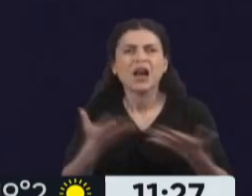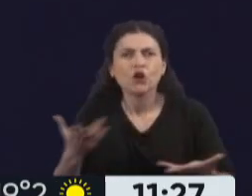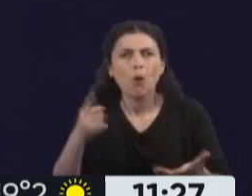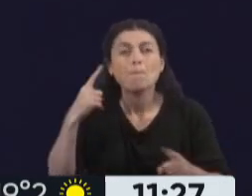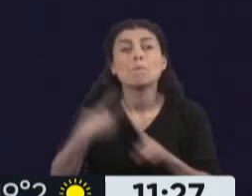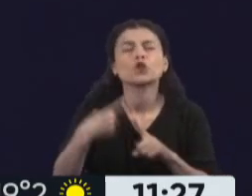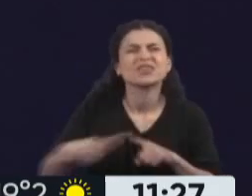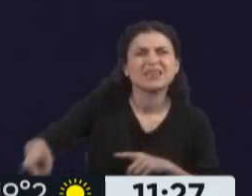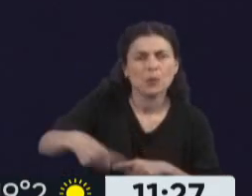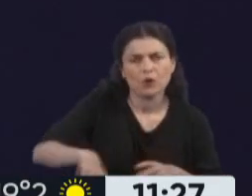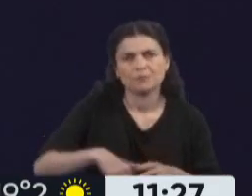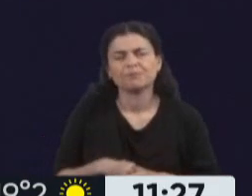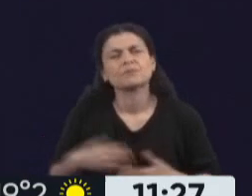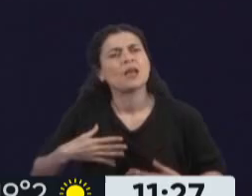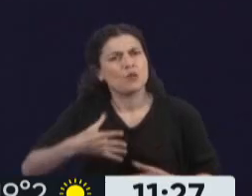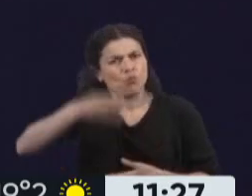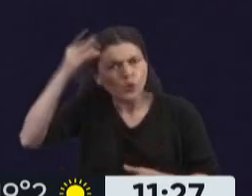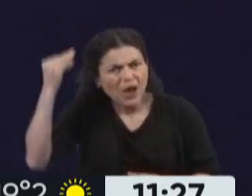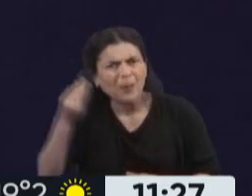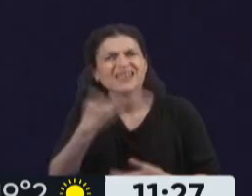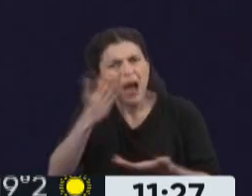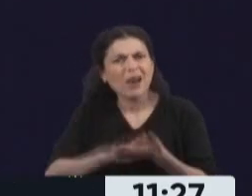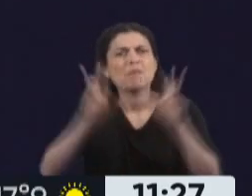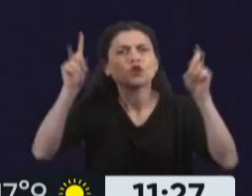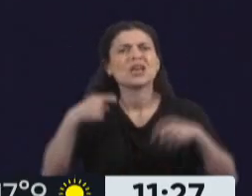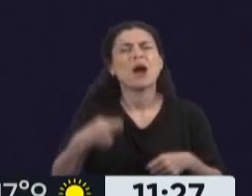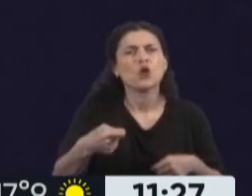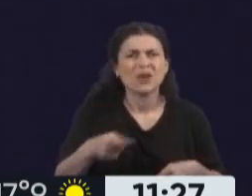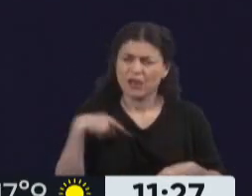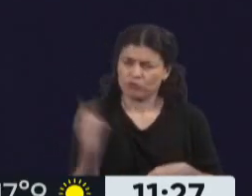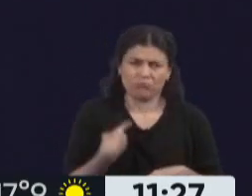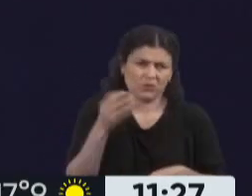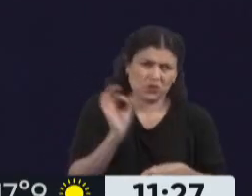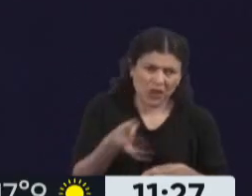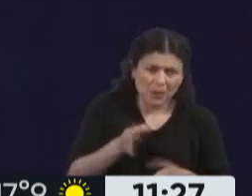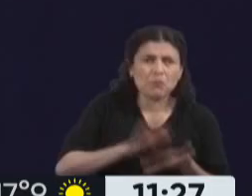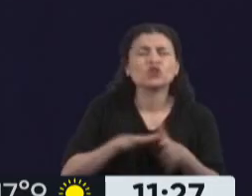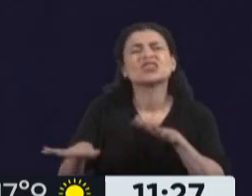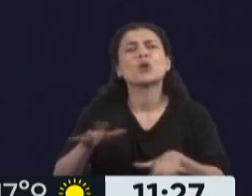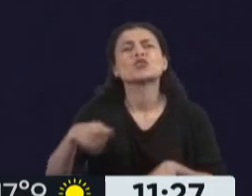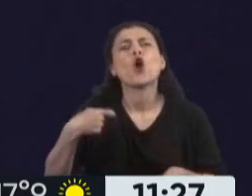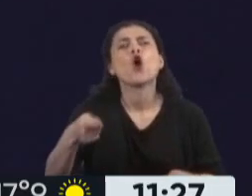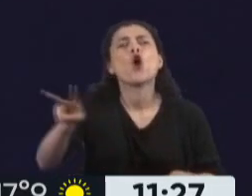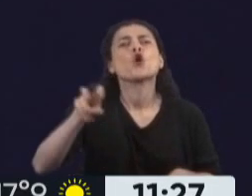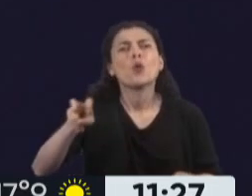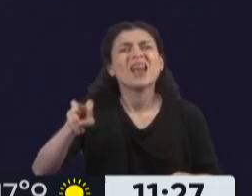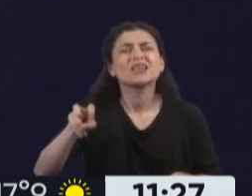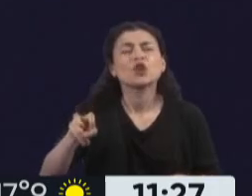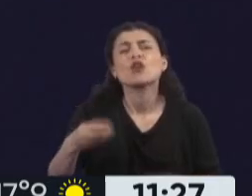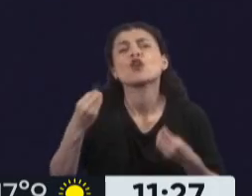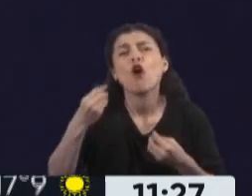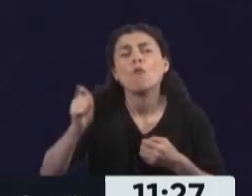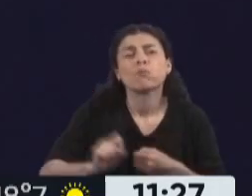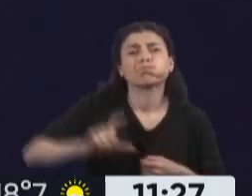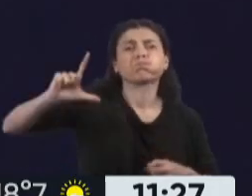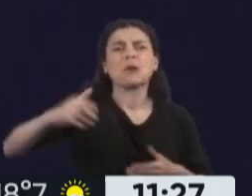usted, creo, en muchas oportunidades sobre los jubilados. Todos sabemos que las jubilaciones, la única manera que hay de mejorarlas